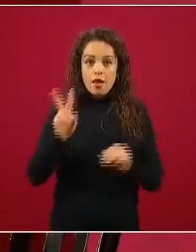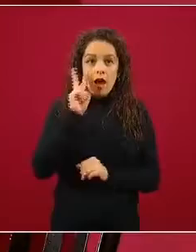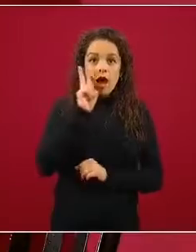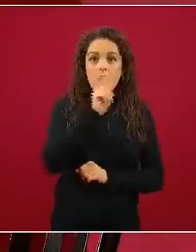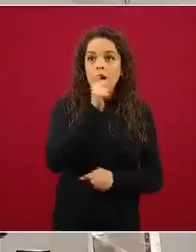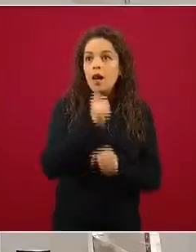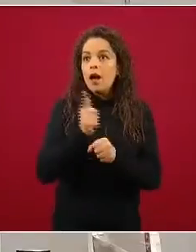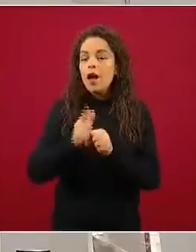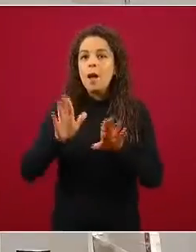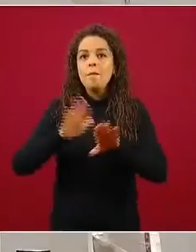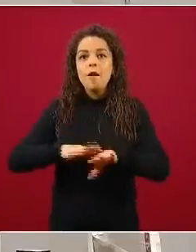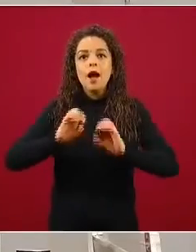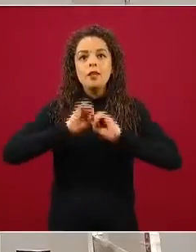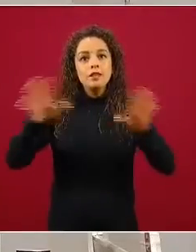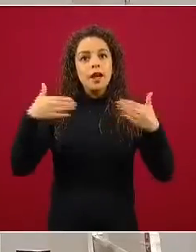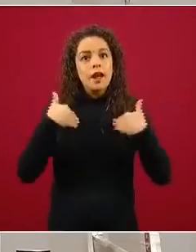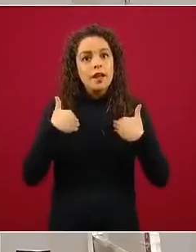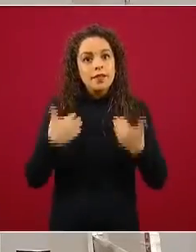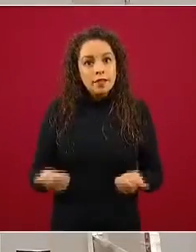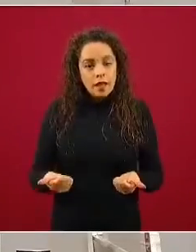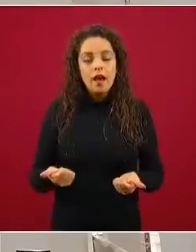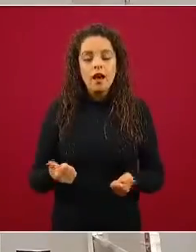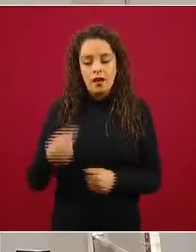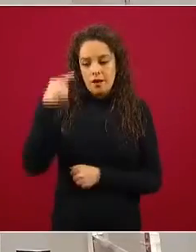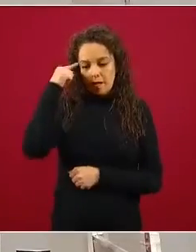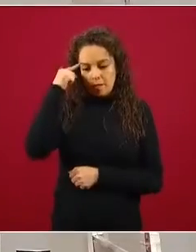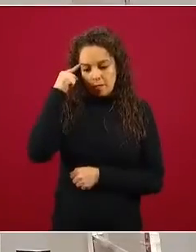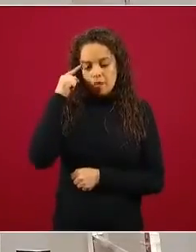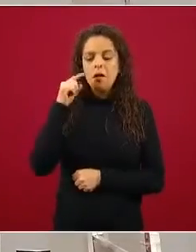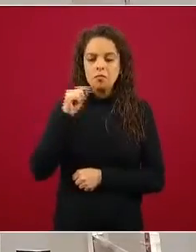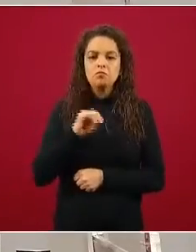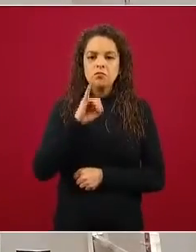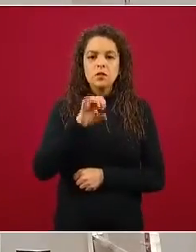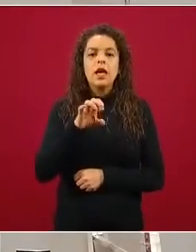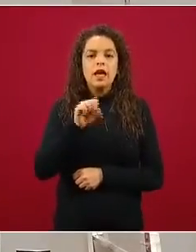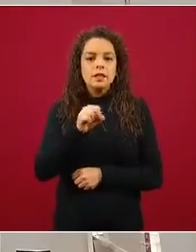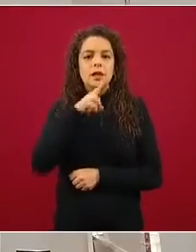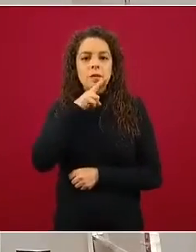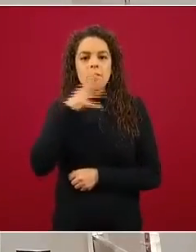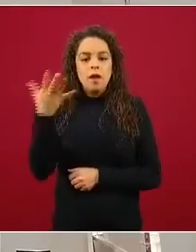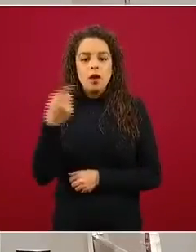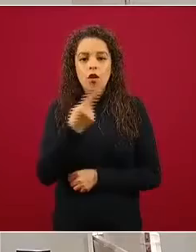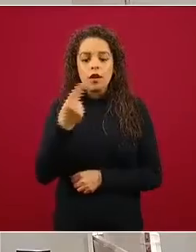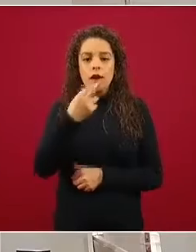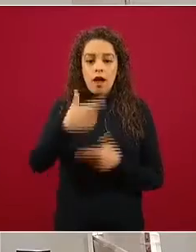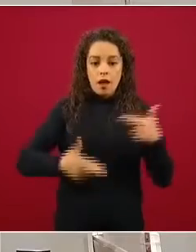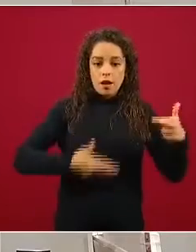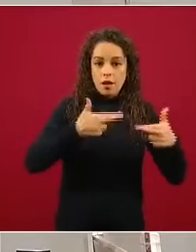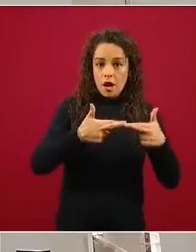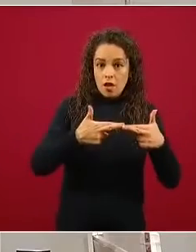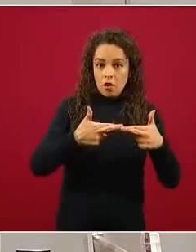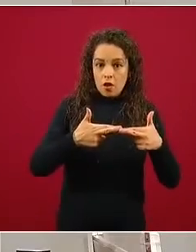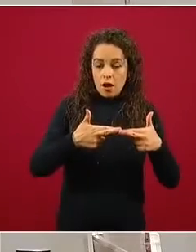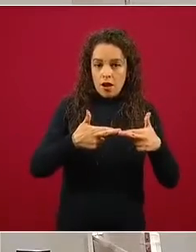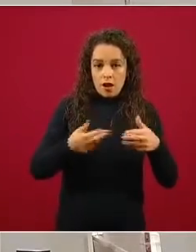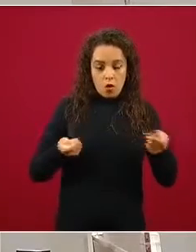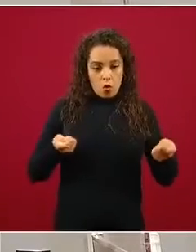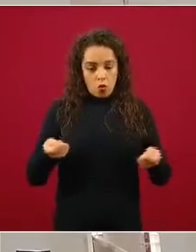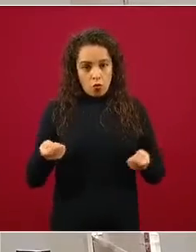las epidemias, consideramos que lo más pertinente es que haya un manejo regional, desde